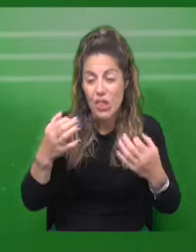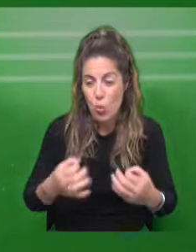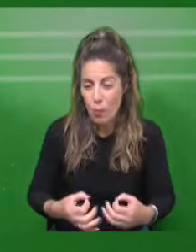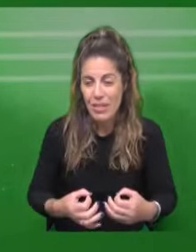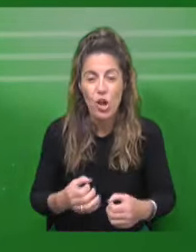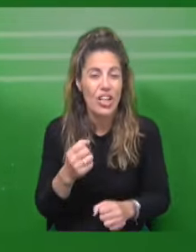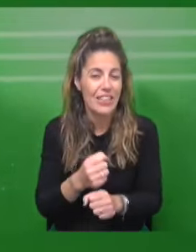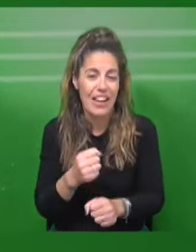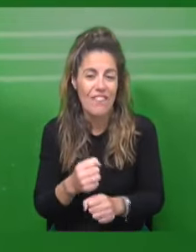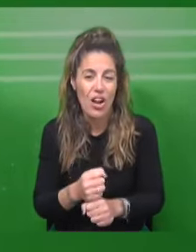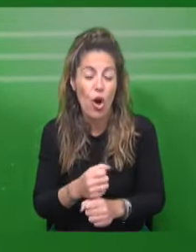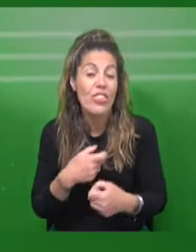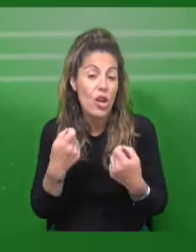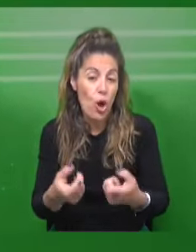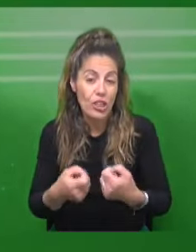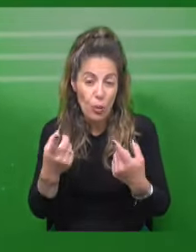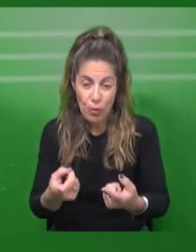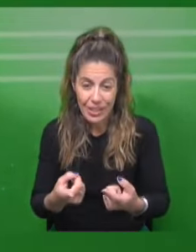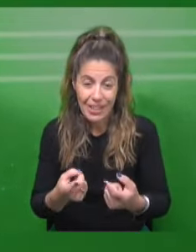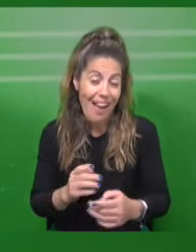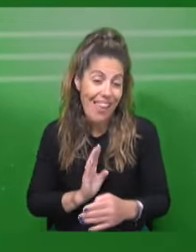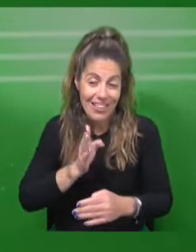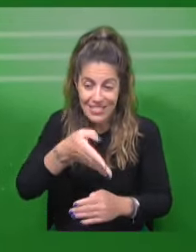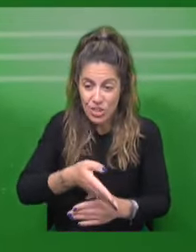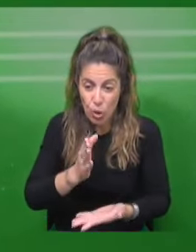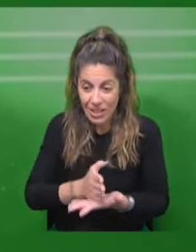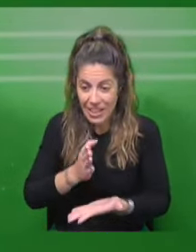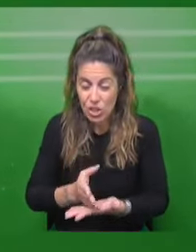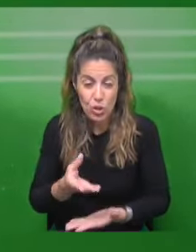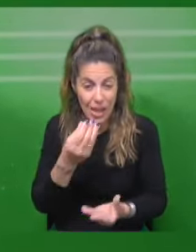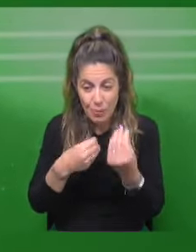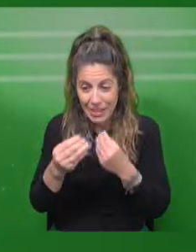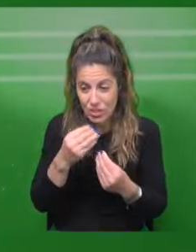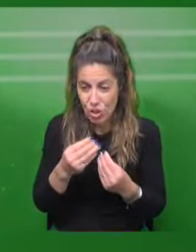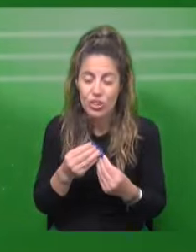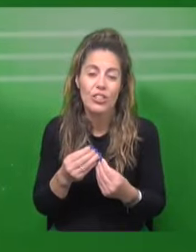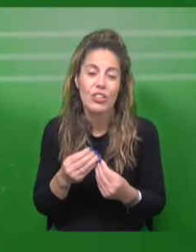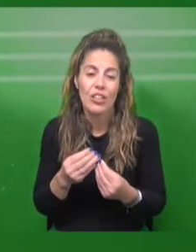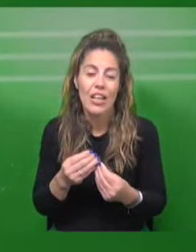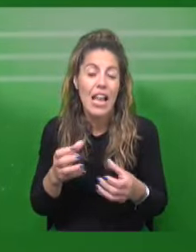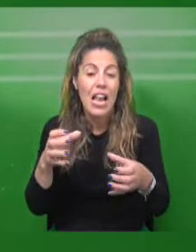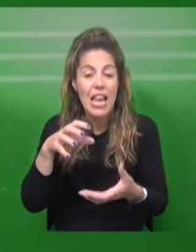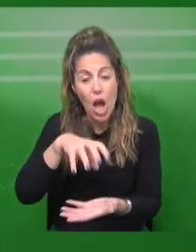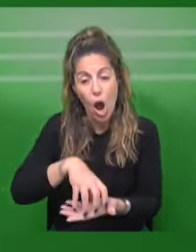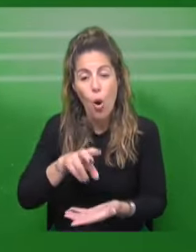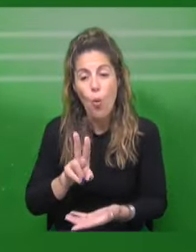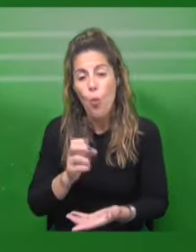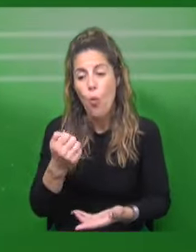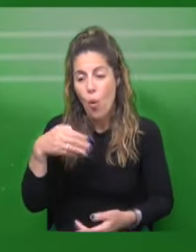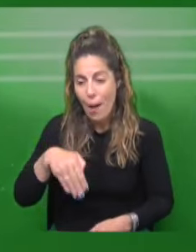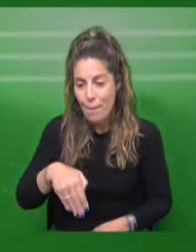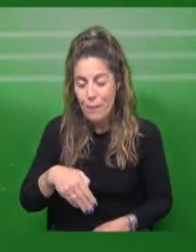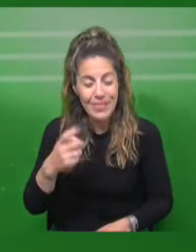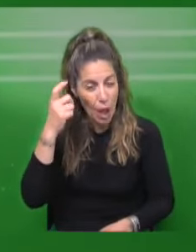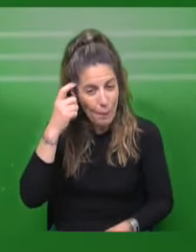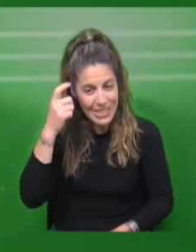la tarea de contribuir a el acceso al derecho de la Alimentación eh la unidad agroalimentaria metropolitana está